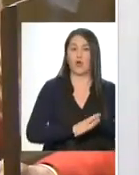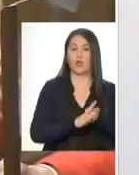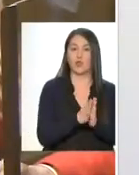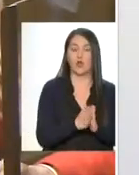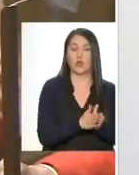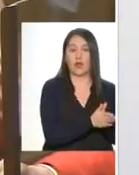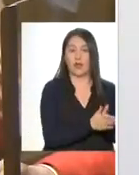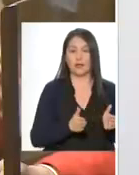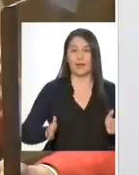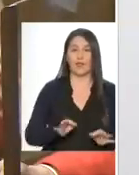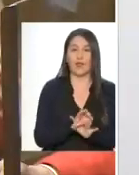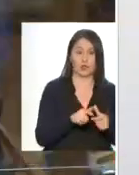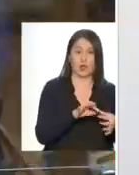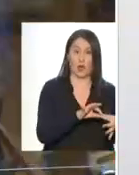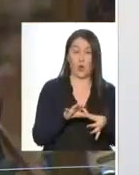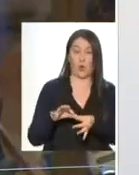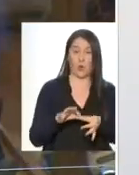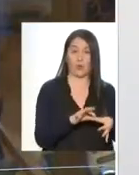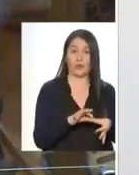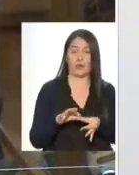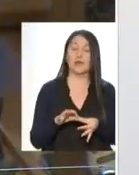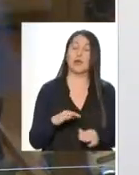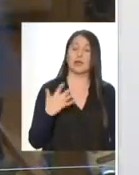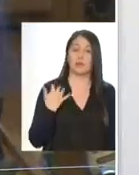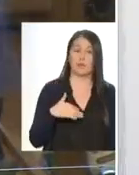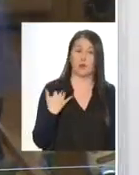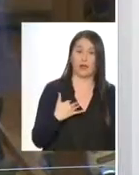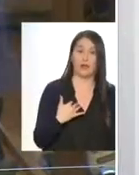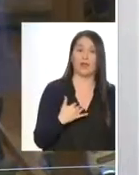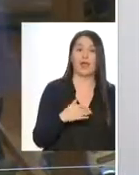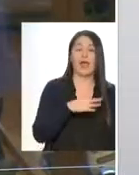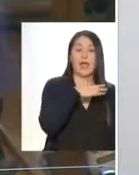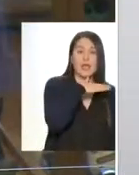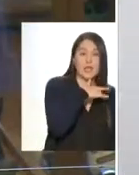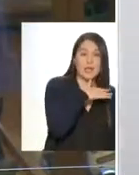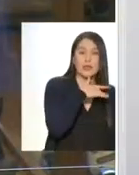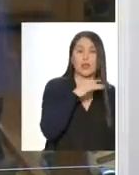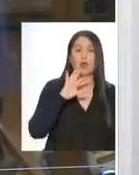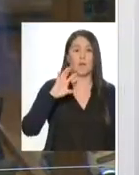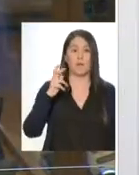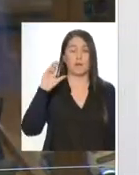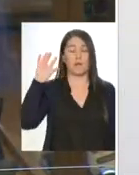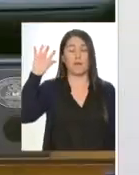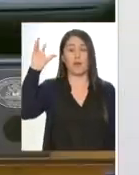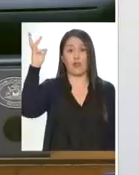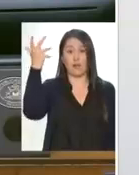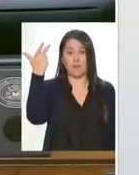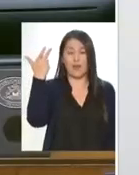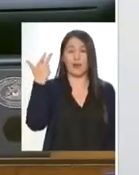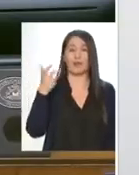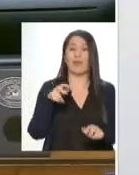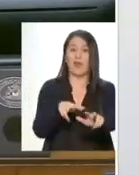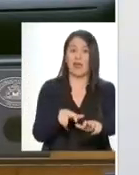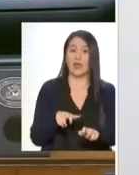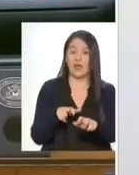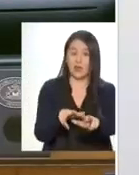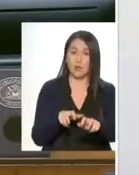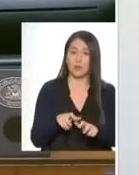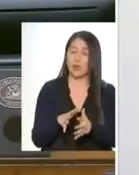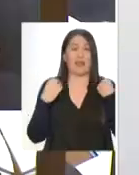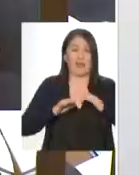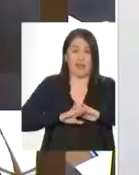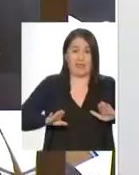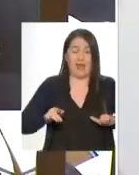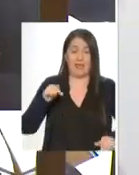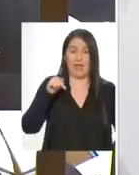próximo proceso de definición de candidaturas, ¿quién se va a querer someter a un proceso de primaria si después nos damos garantía de que se va a respetar? Y